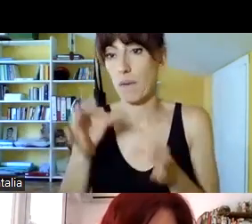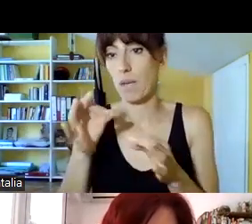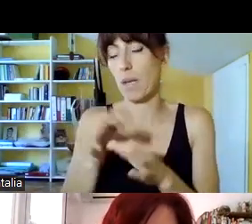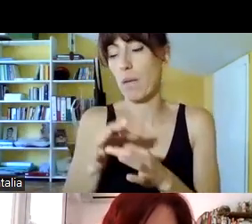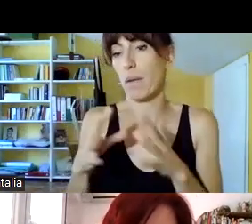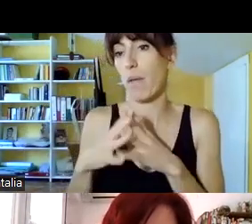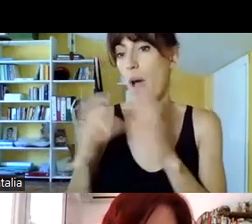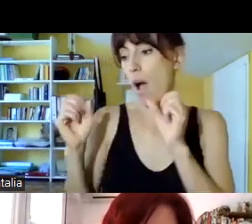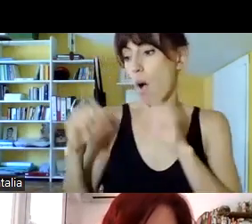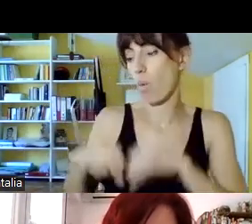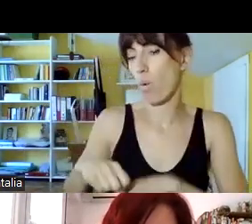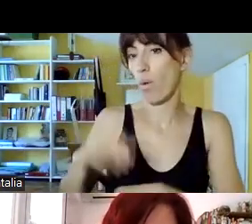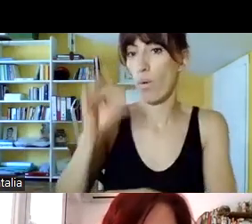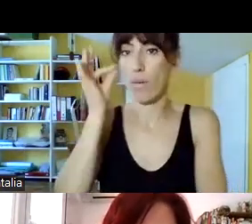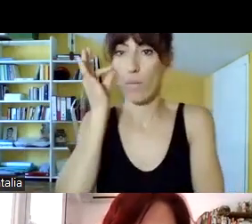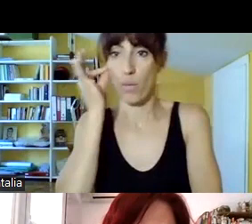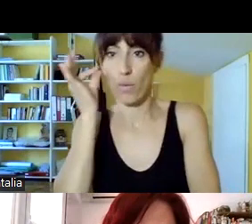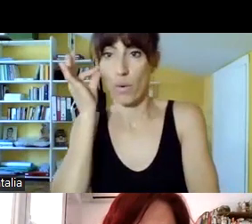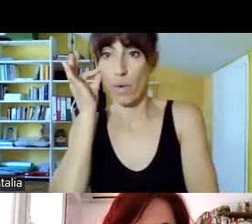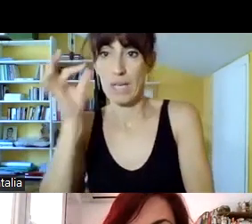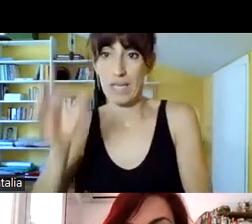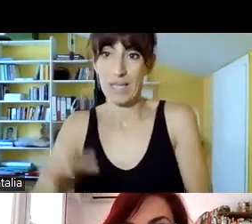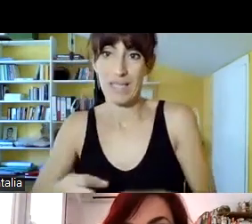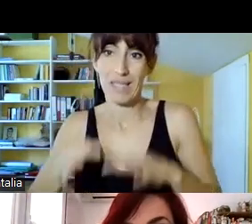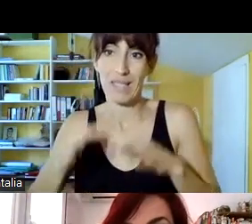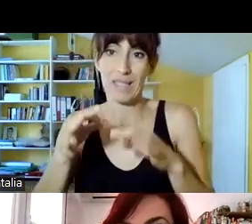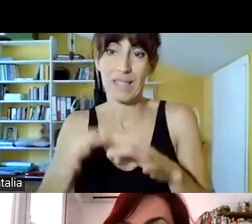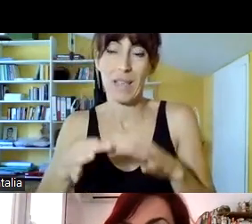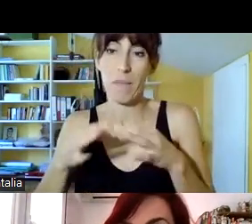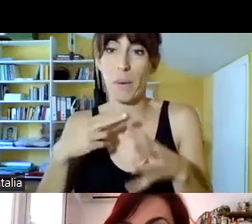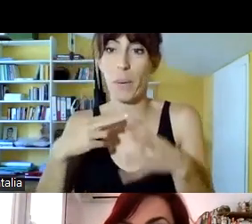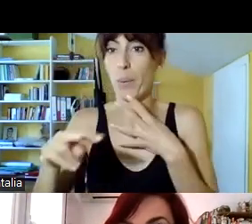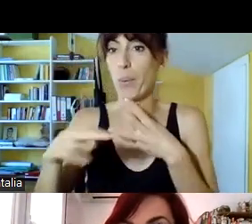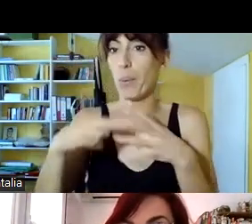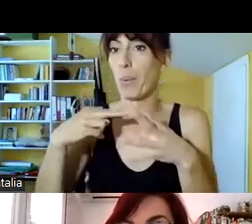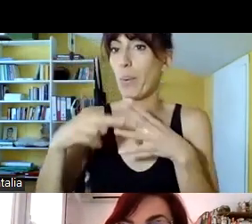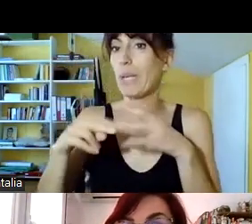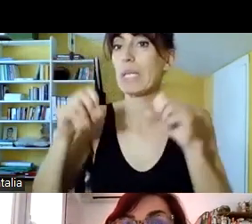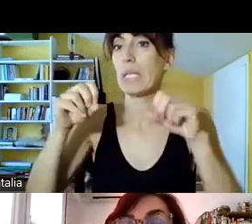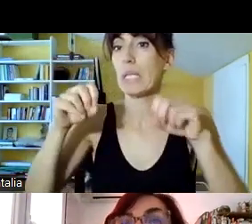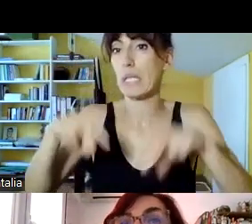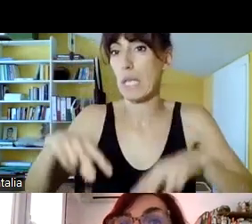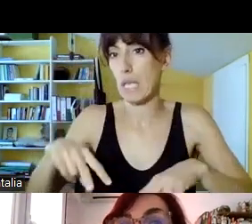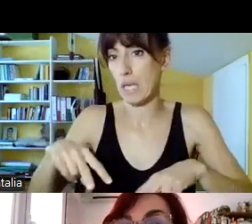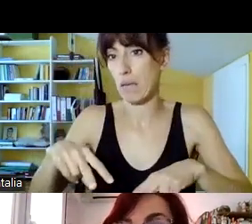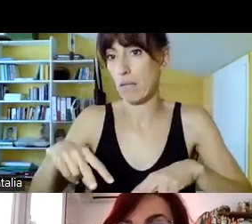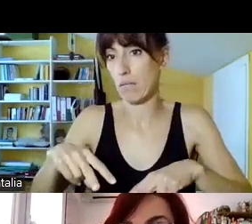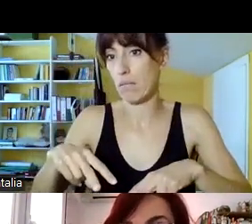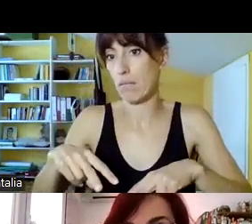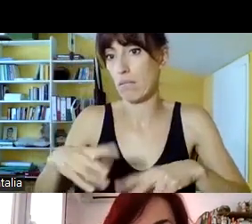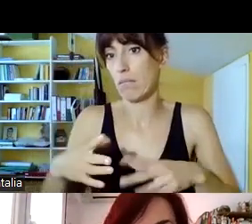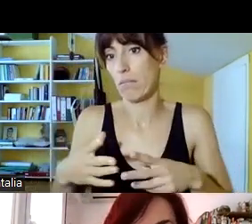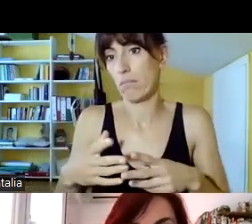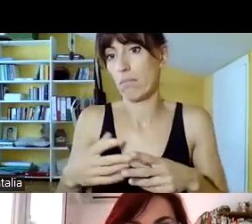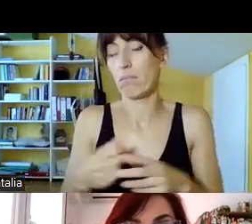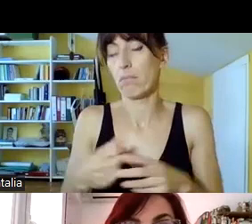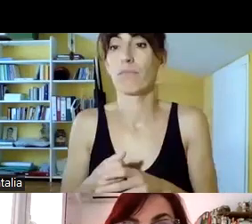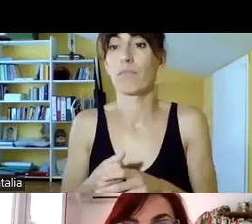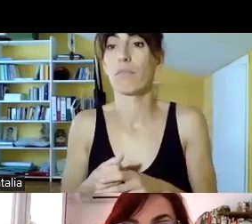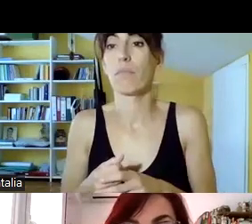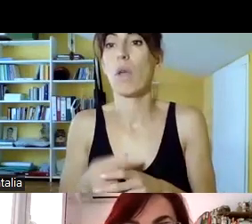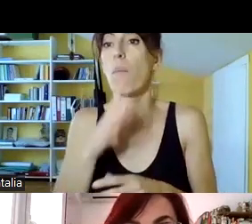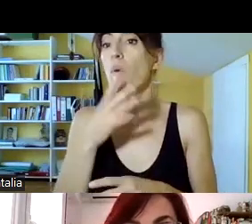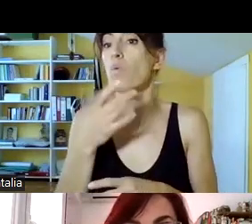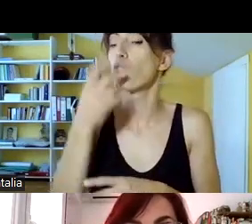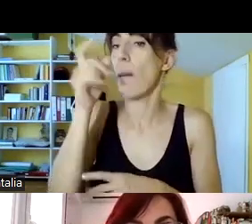mujer y siempre sin invisibilizar las cosas que ella trae a consulta, ¿no? O sea, que si una